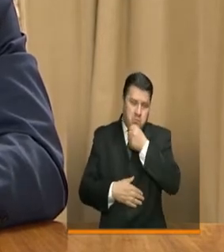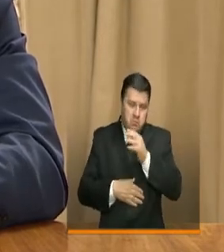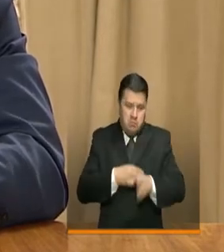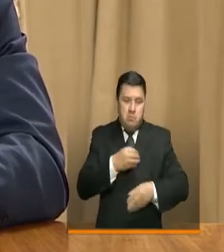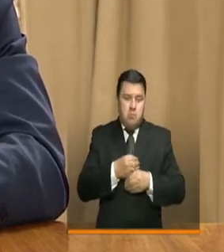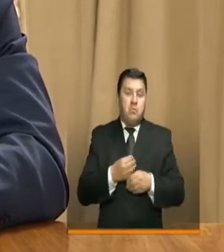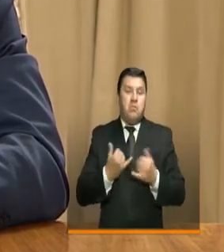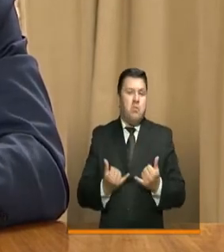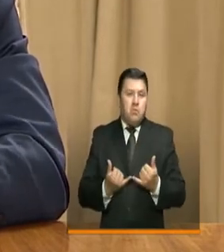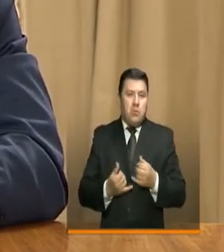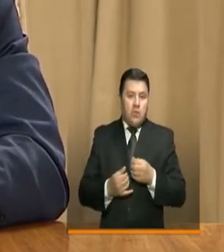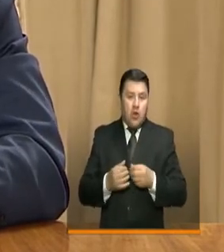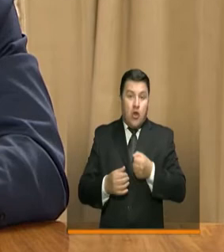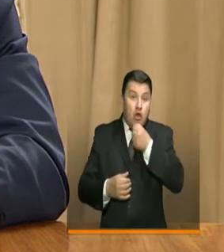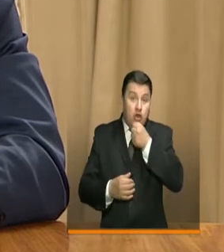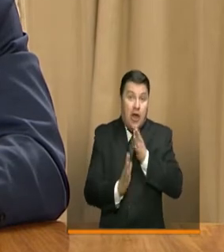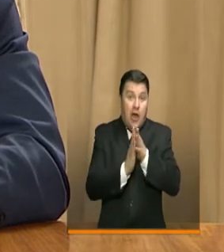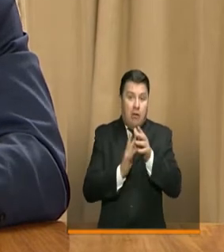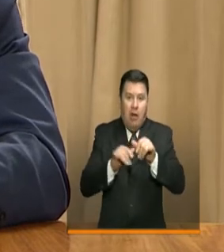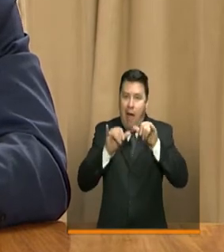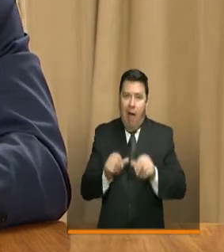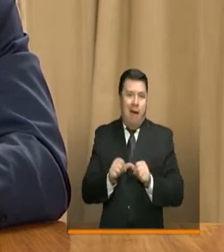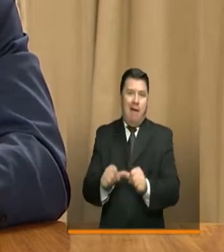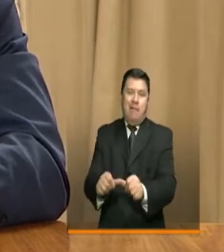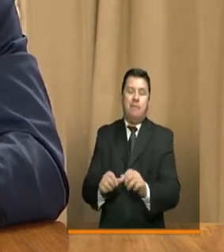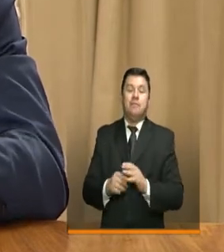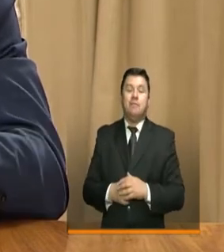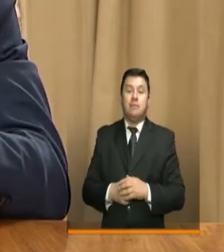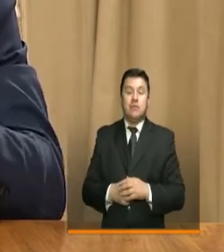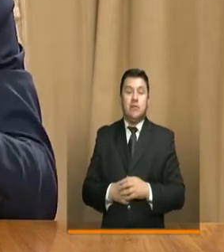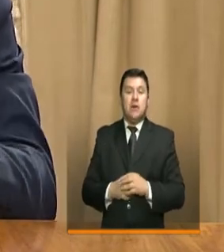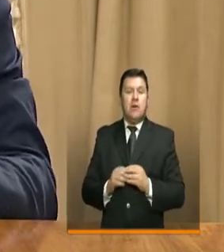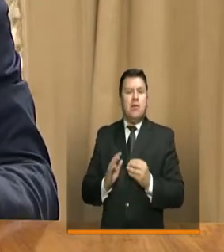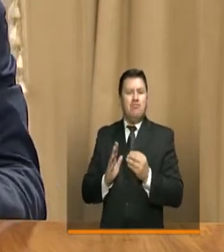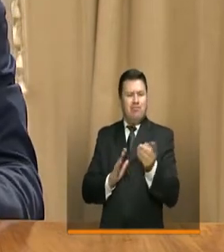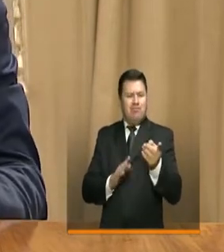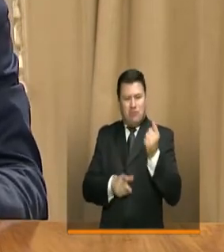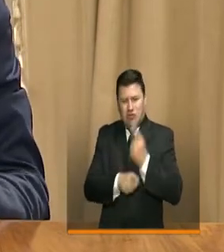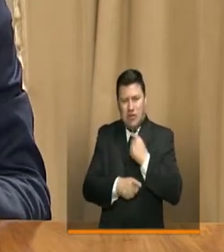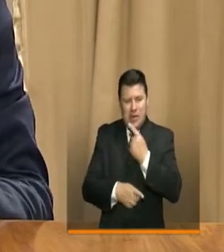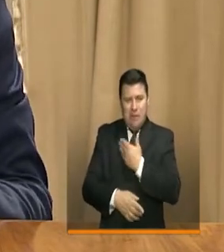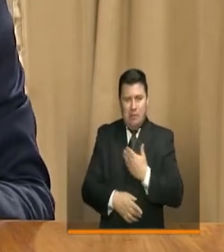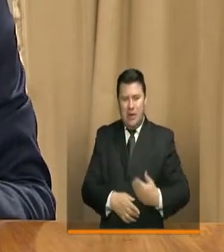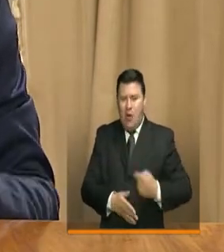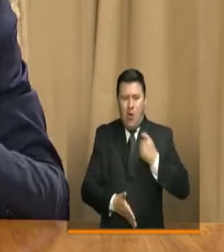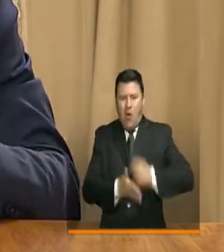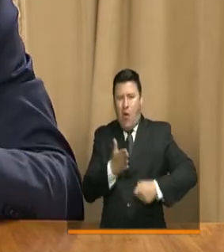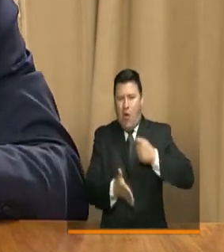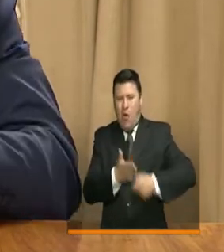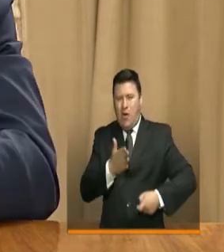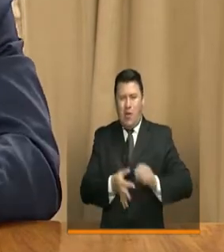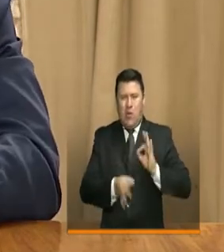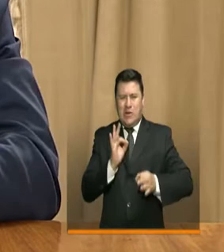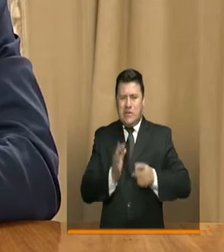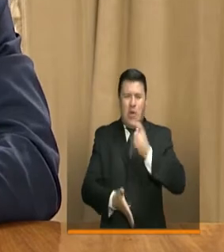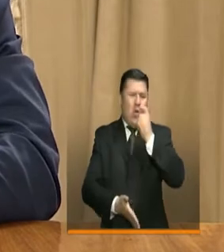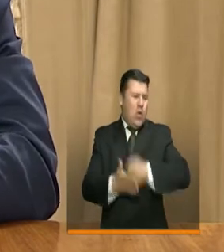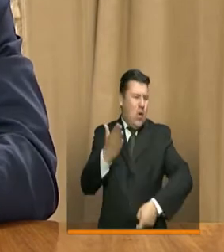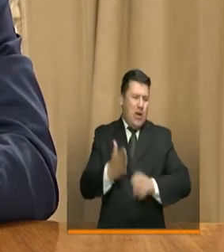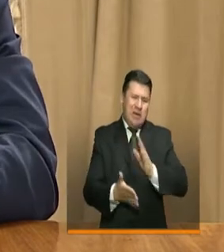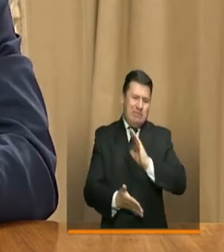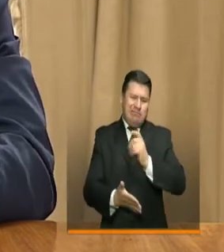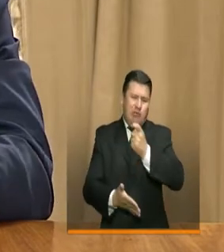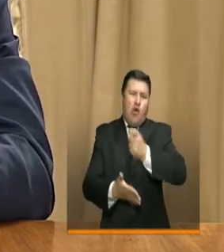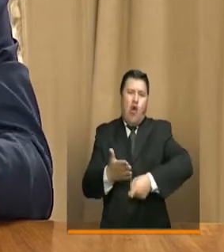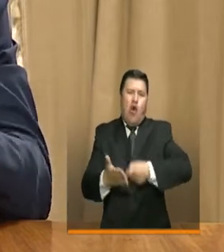que arrancó y llegó para quedarse, presidente. Este programa busca corregir, como usted lo decía hace un segundo, una injusticia, una inequidad